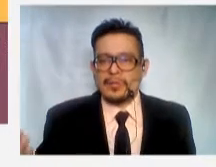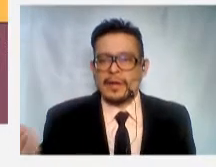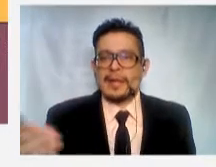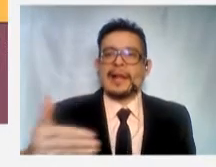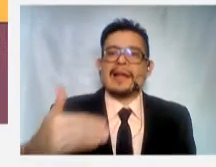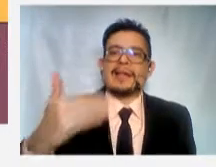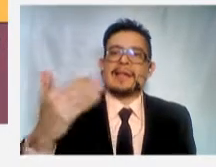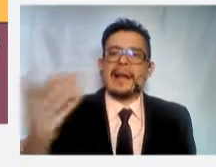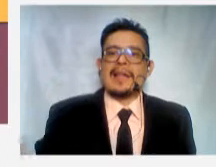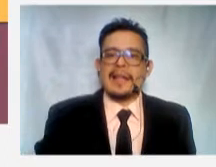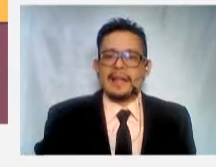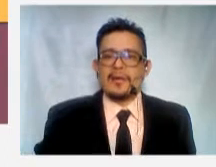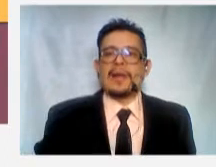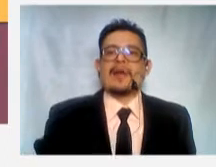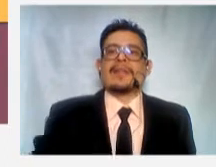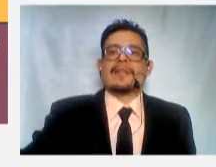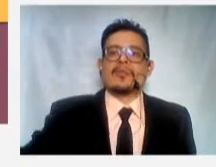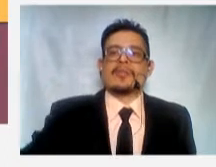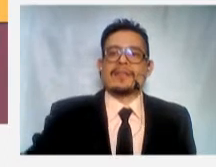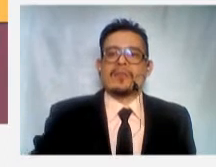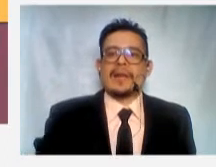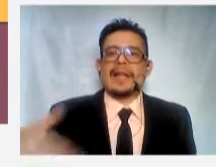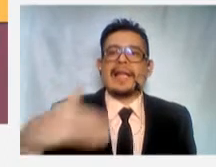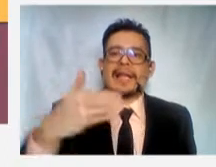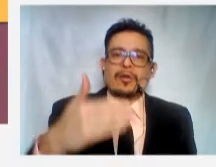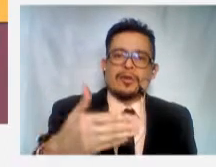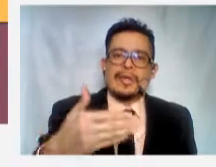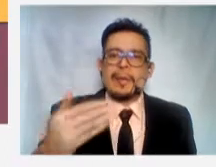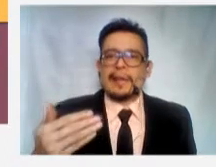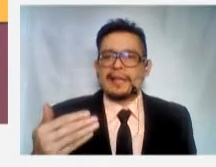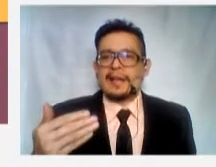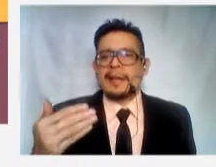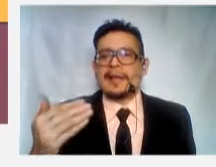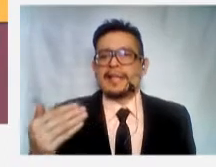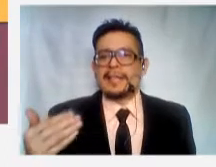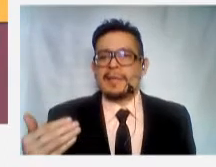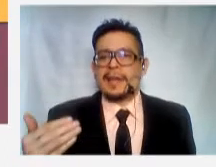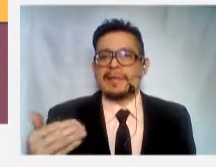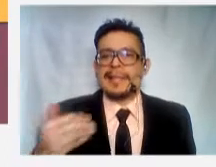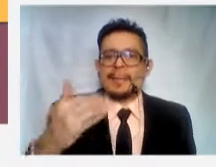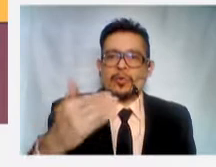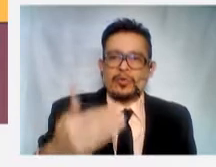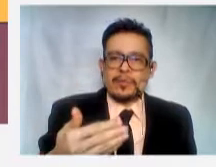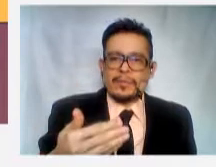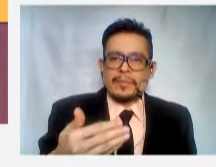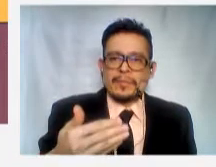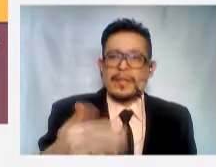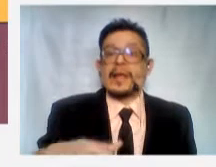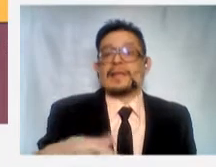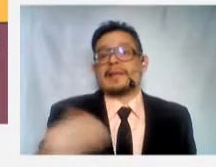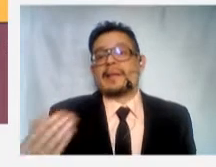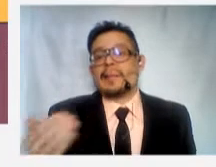actividad sexual las identidades de género la orientación sexual el erotismo el placer la intimidad y la reproducción